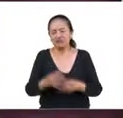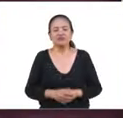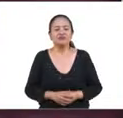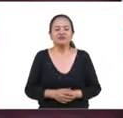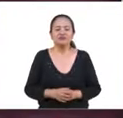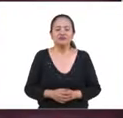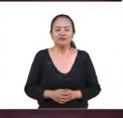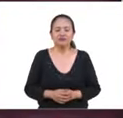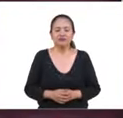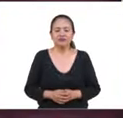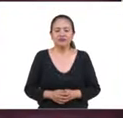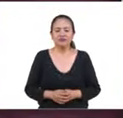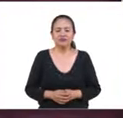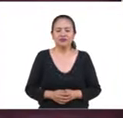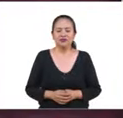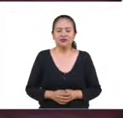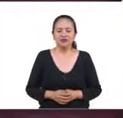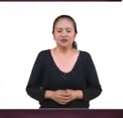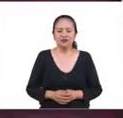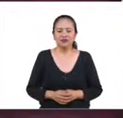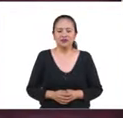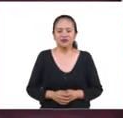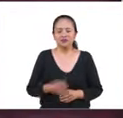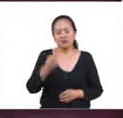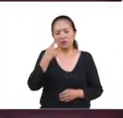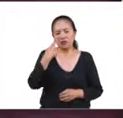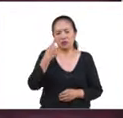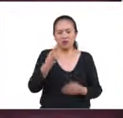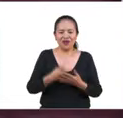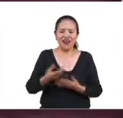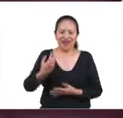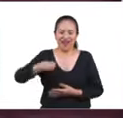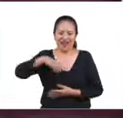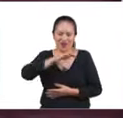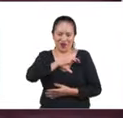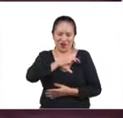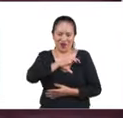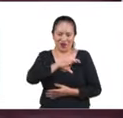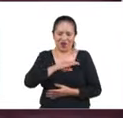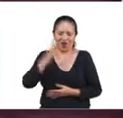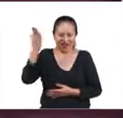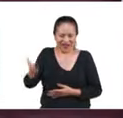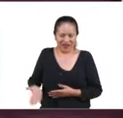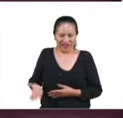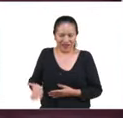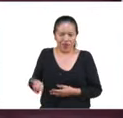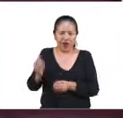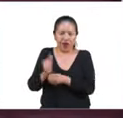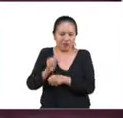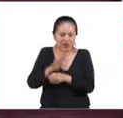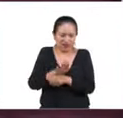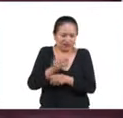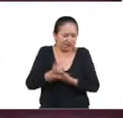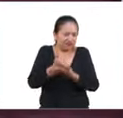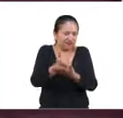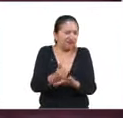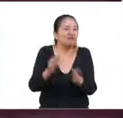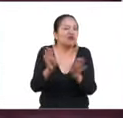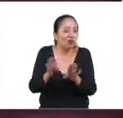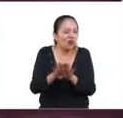pequeño ejercicio de lo que ha sido la administración de la doctora Claudia Sheinbaum en cuanto a atención a mercados públicos, porque sí